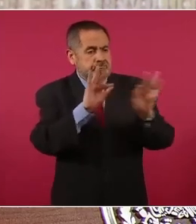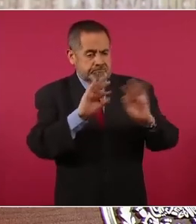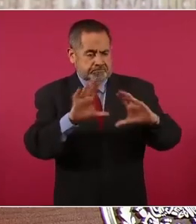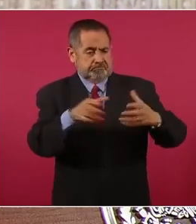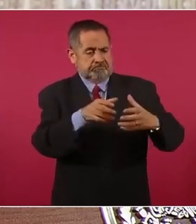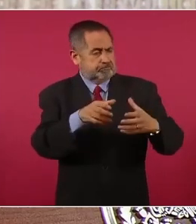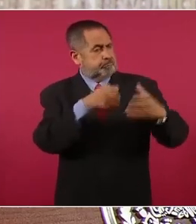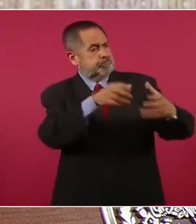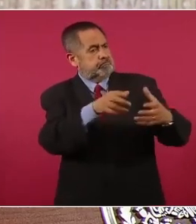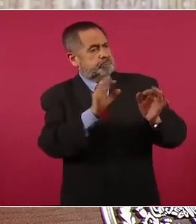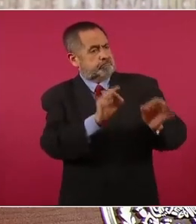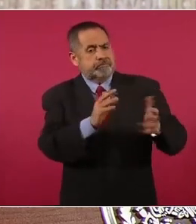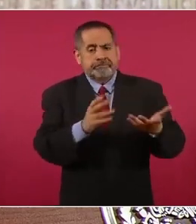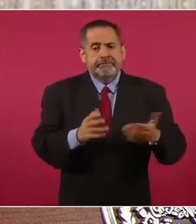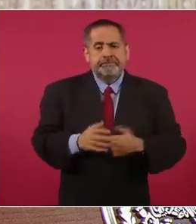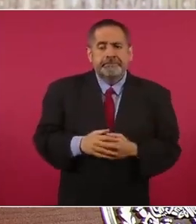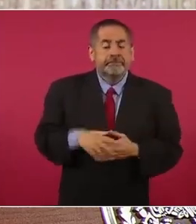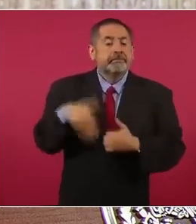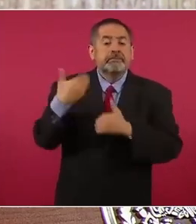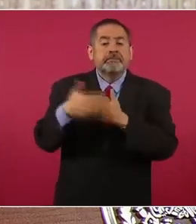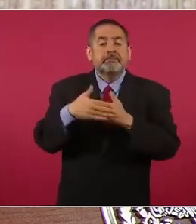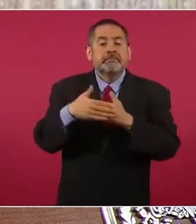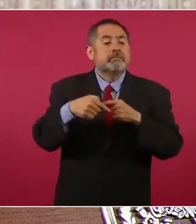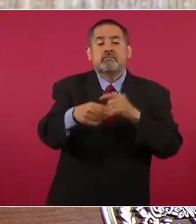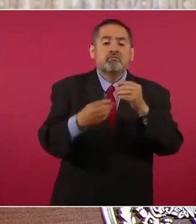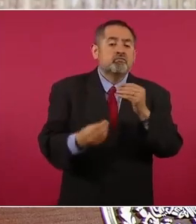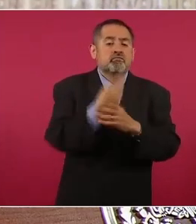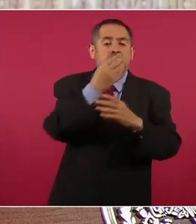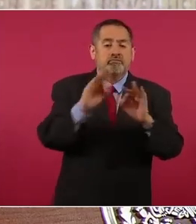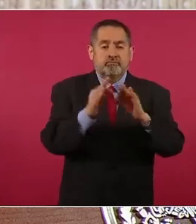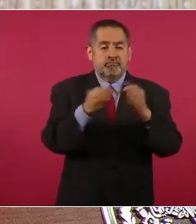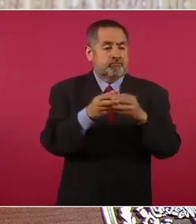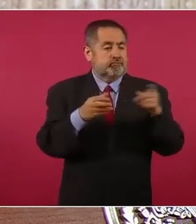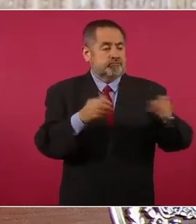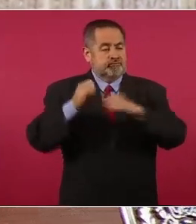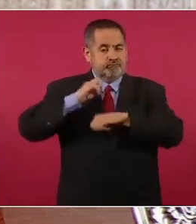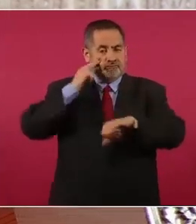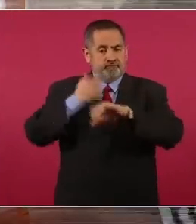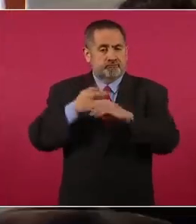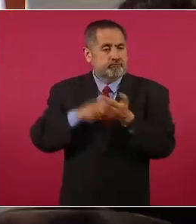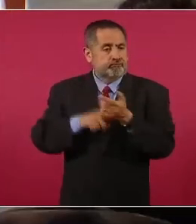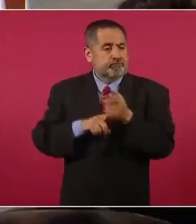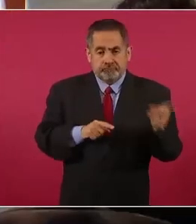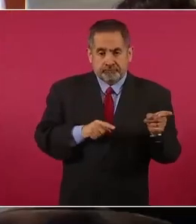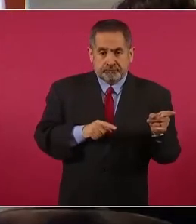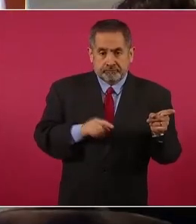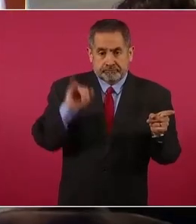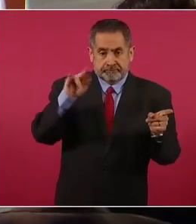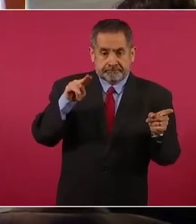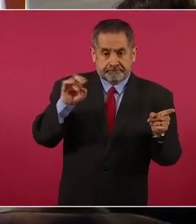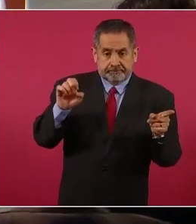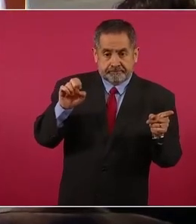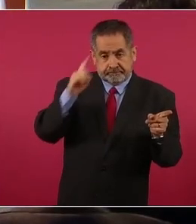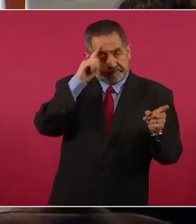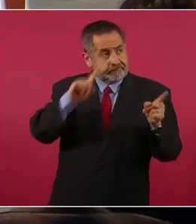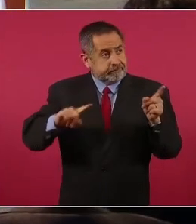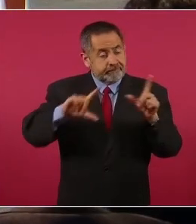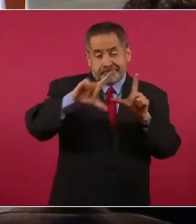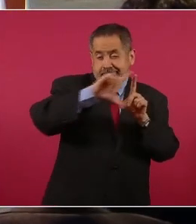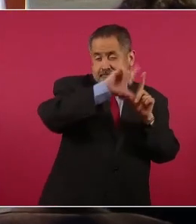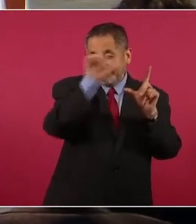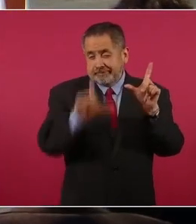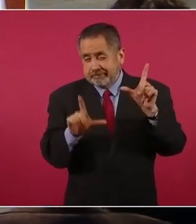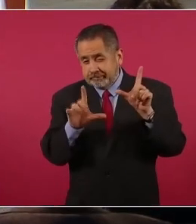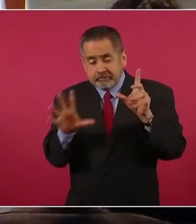este nuevo organismo sea el encargado de organizar todas las elecciones en el país,